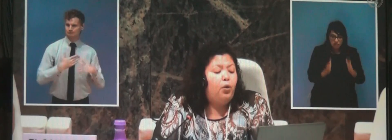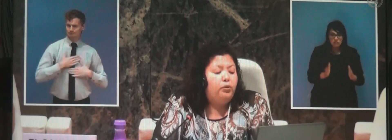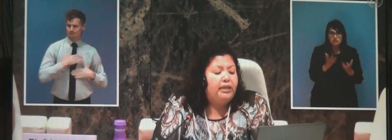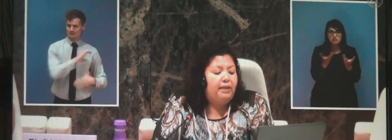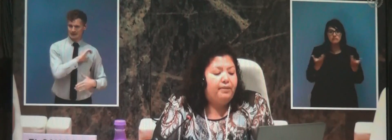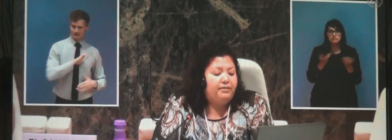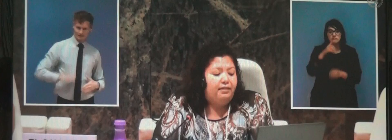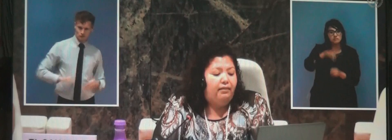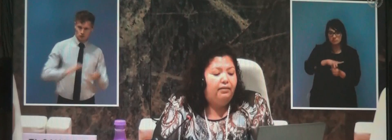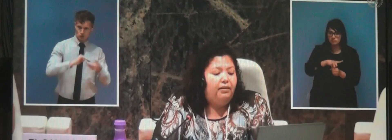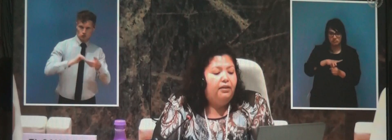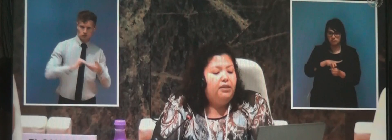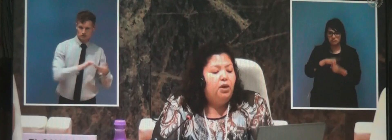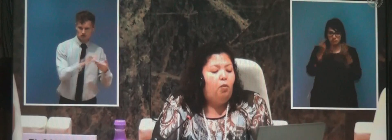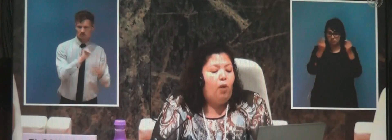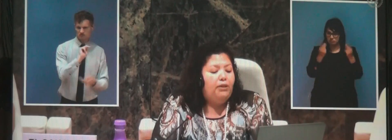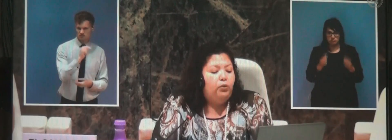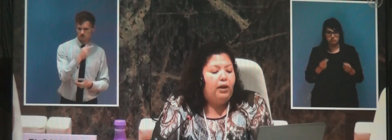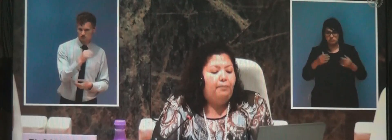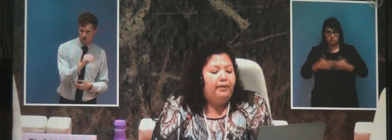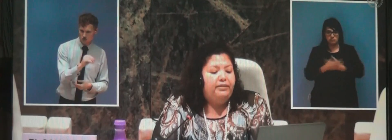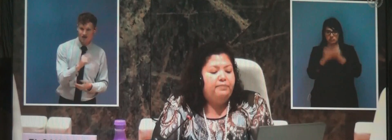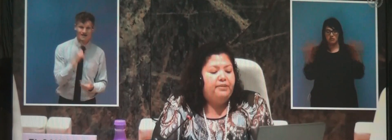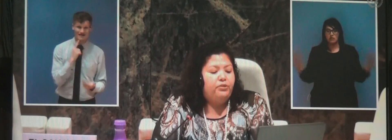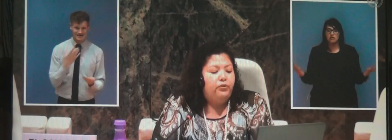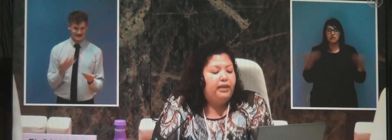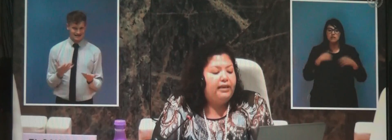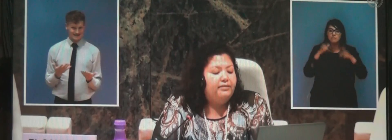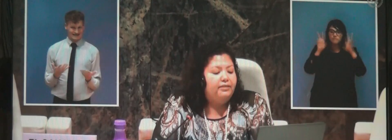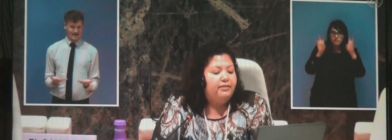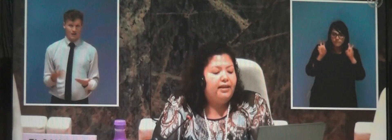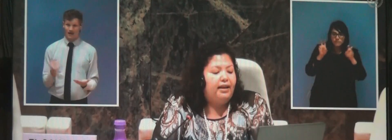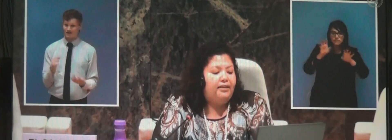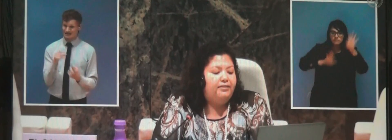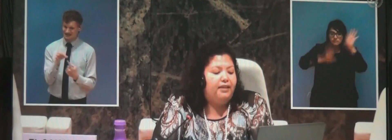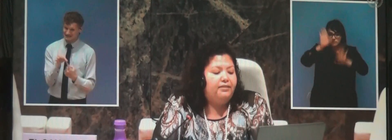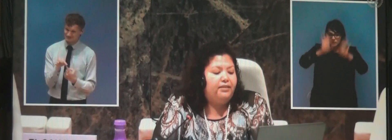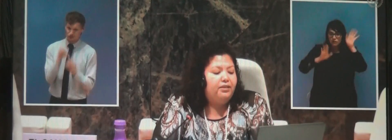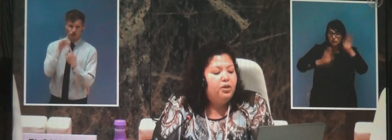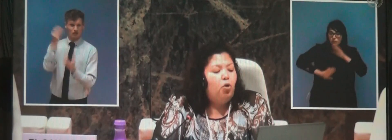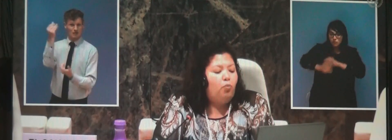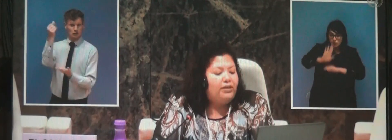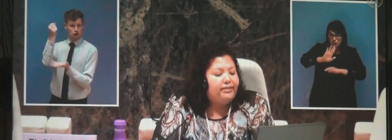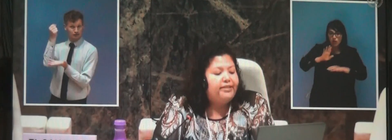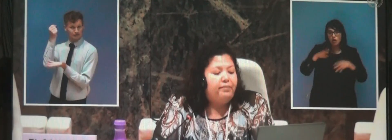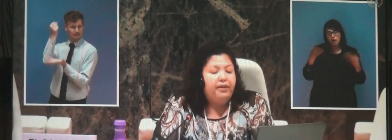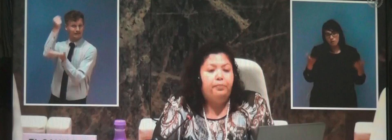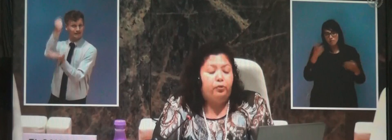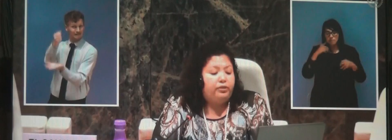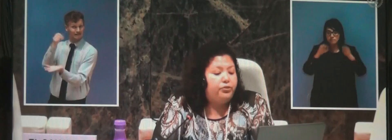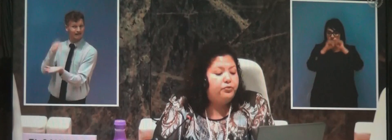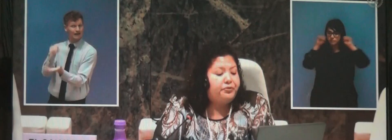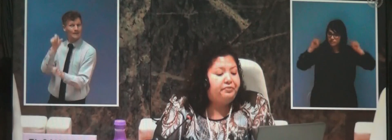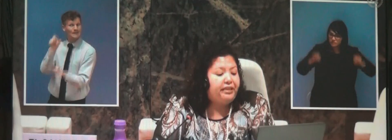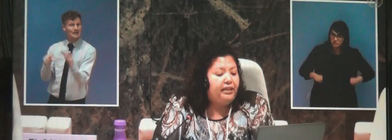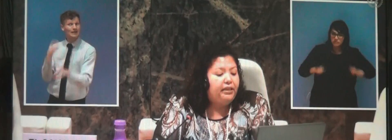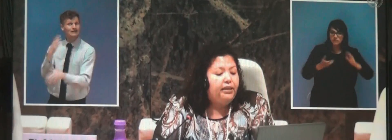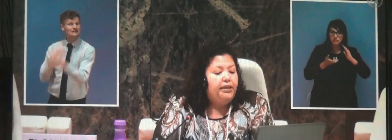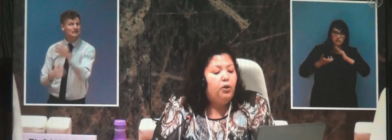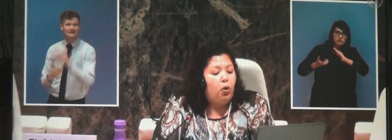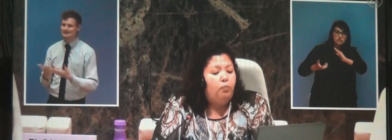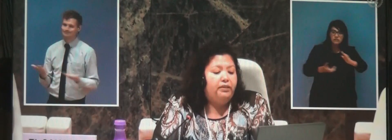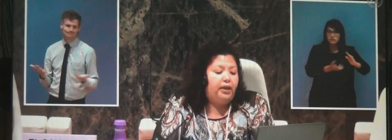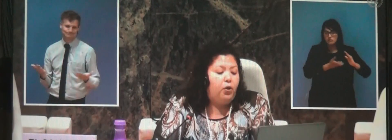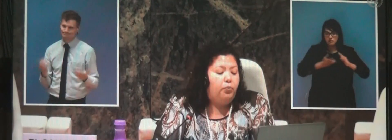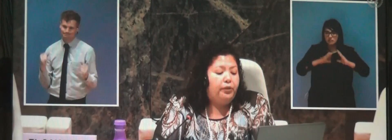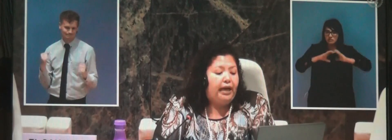personas con discapacidad, y en cuanto a la participación de estas en las instancias como el Sistema de Protección Civil y